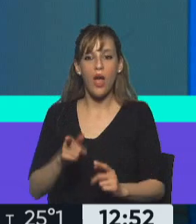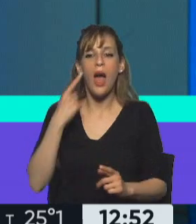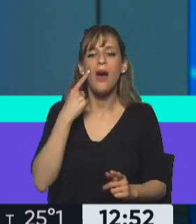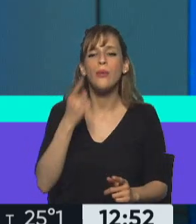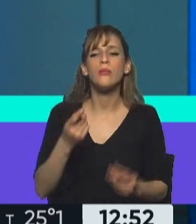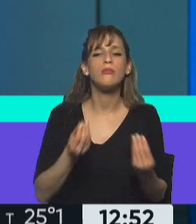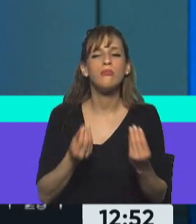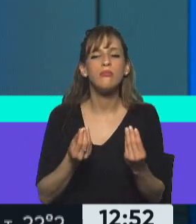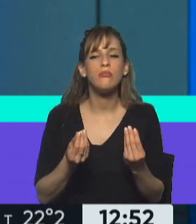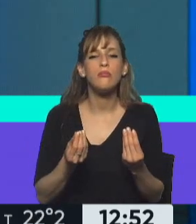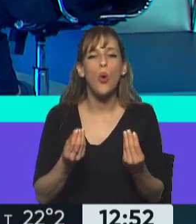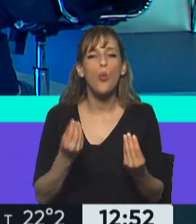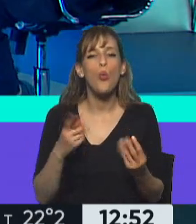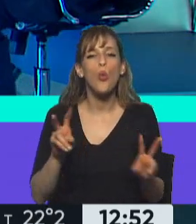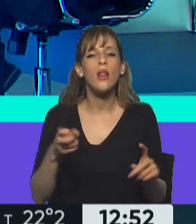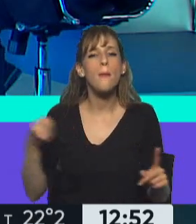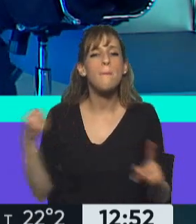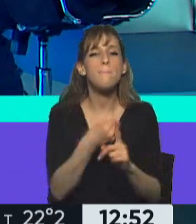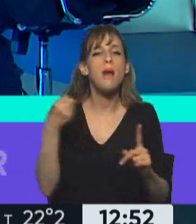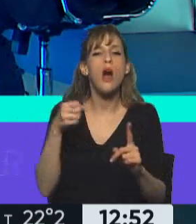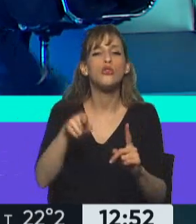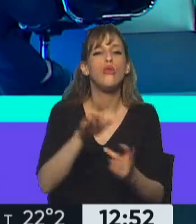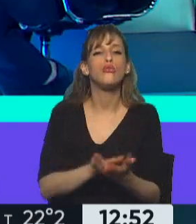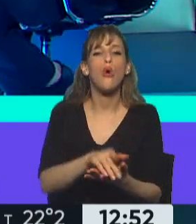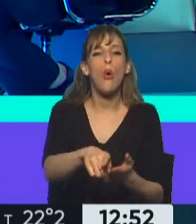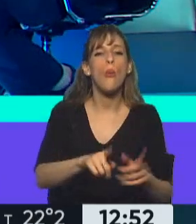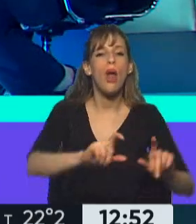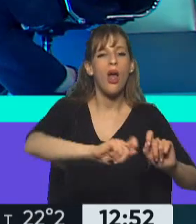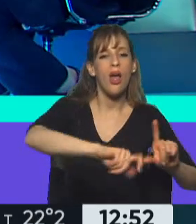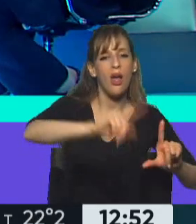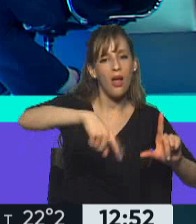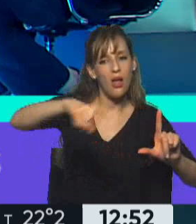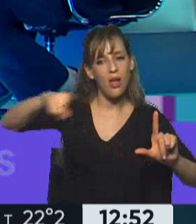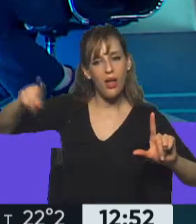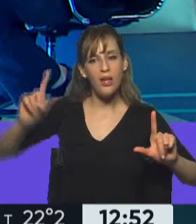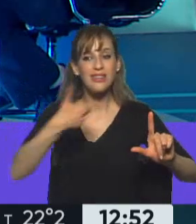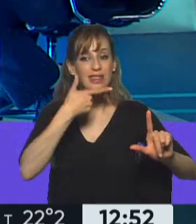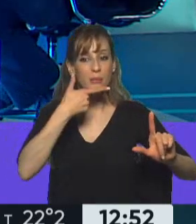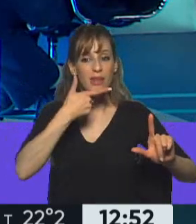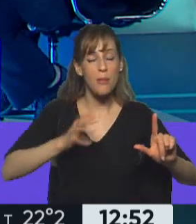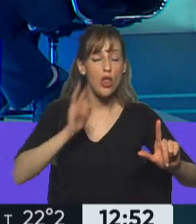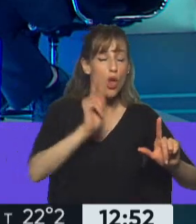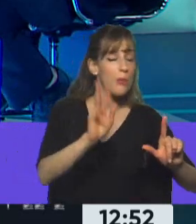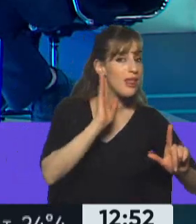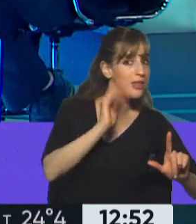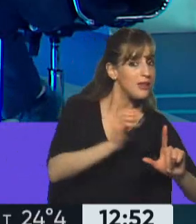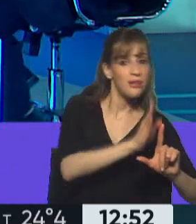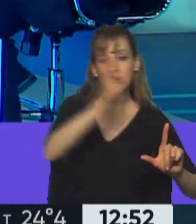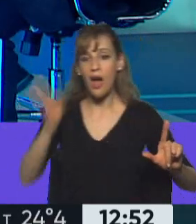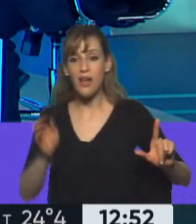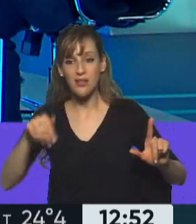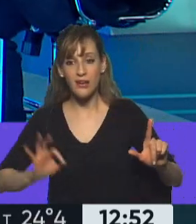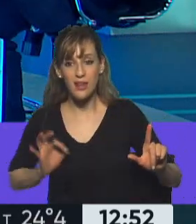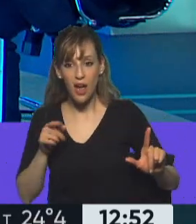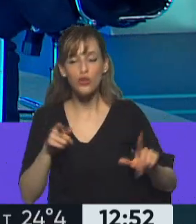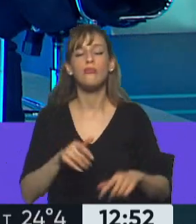para la utilización de esos dólares en el marco de lo que ha sido justamente desde septiembre de 2016 hasta septiembre de este año? ¿Cómo varió esto? Vos fíjate ahí que